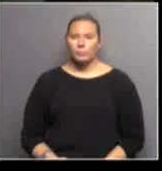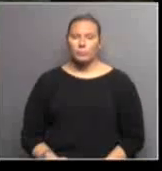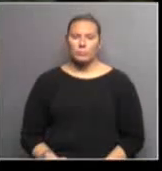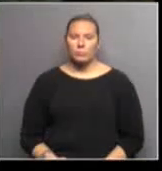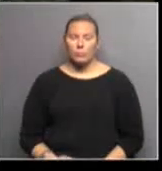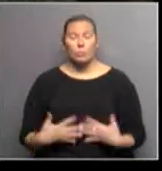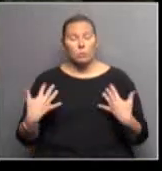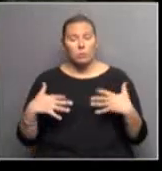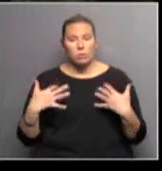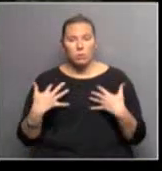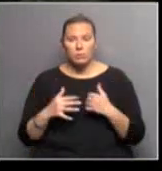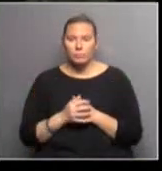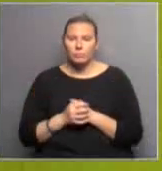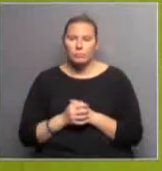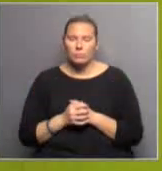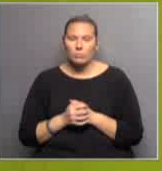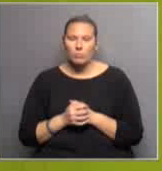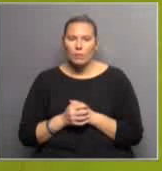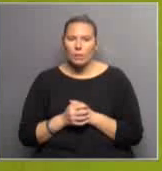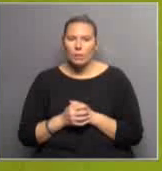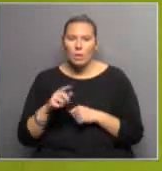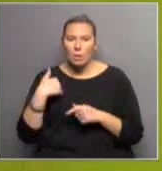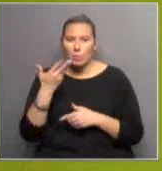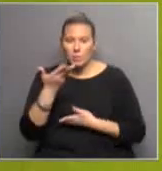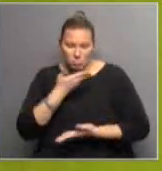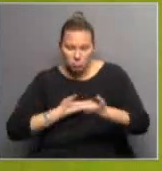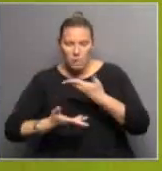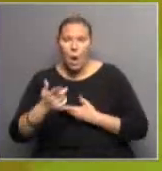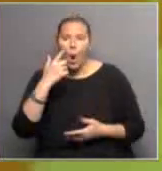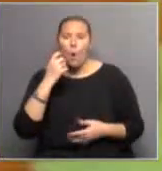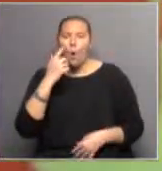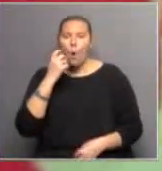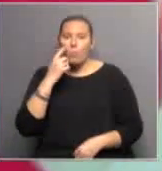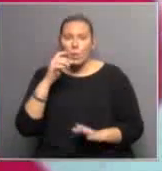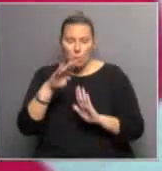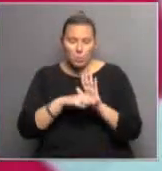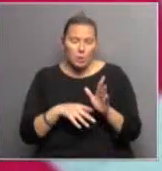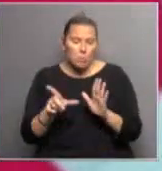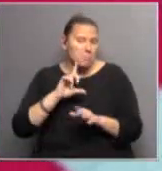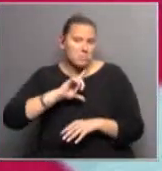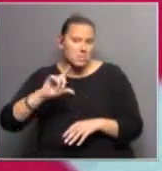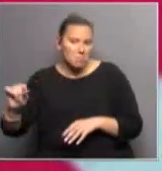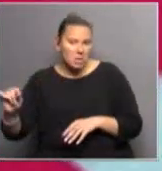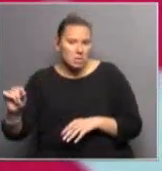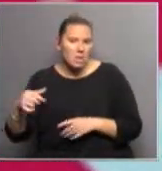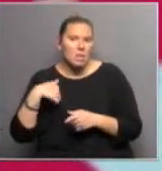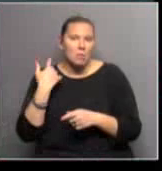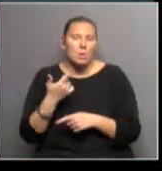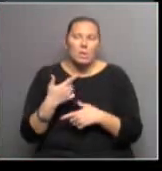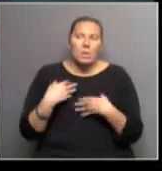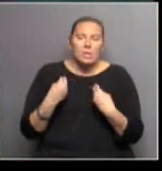Qué fuerte, claro. ¿Y han recibido feedback después de hombres que hayan pasado por este programa?